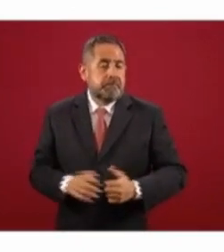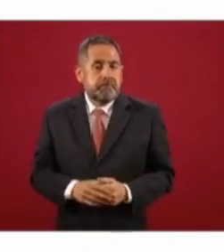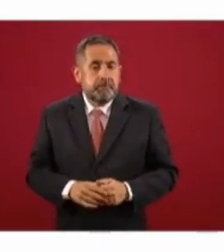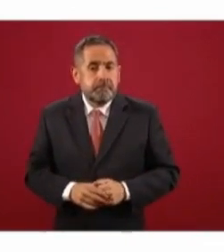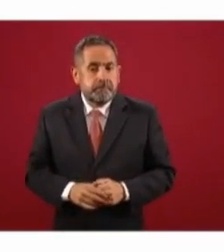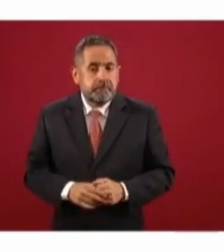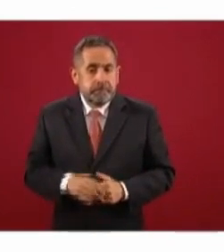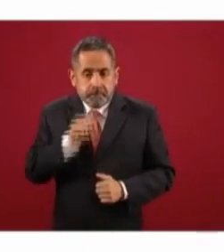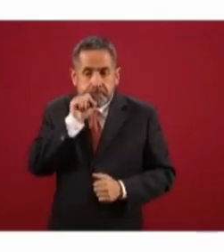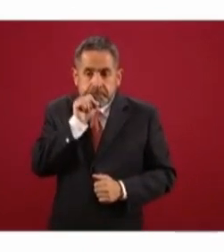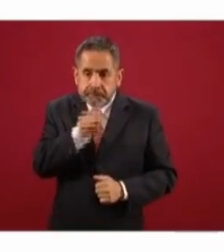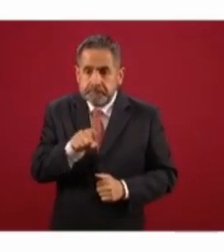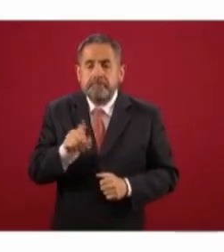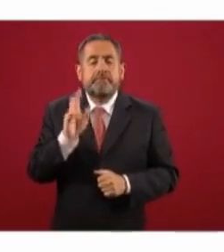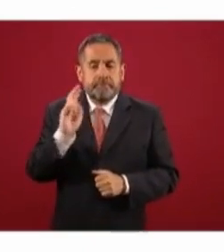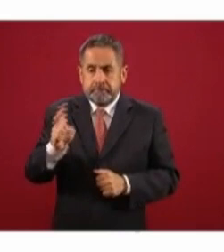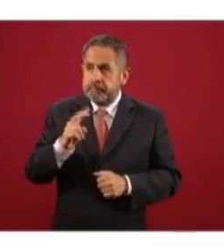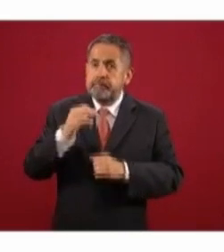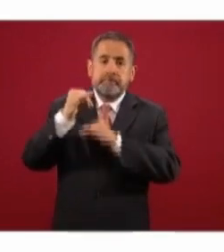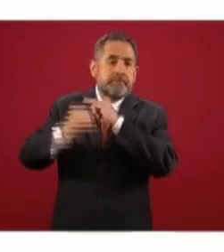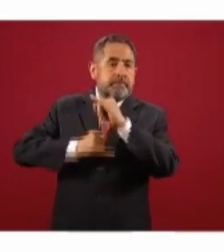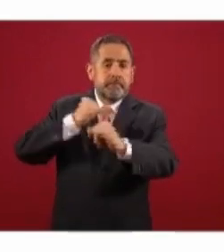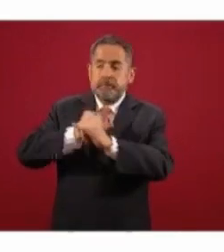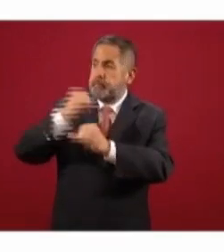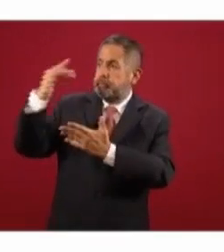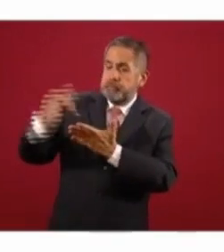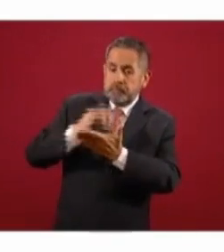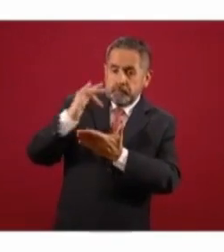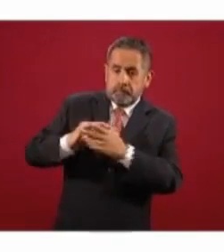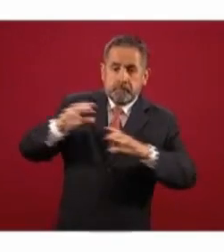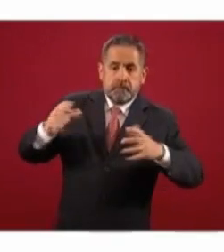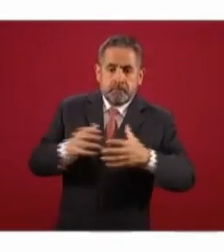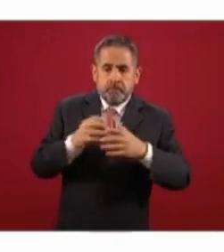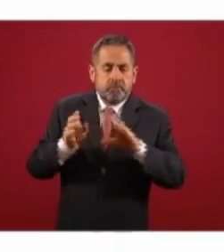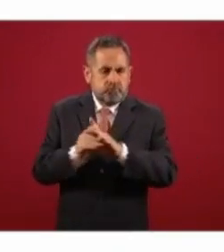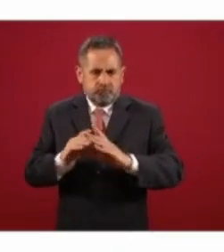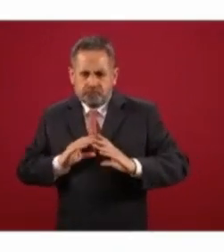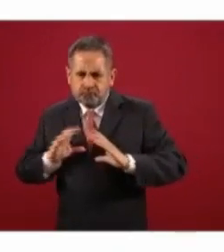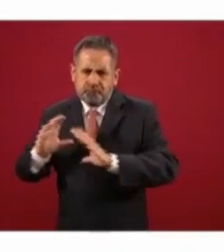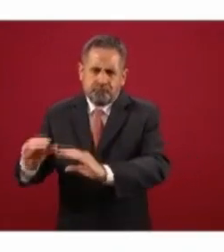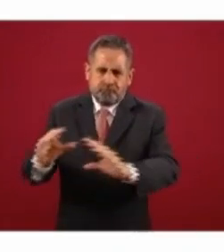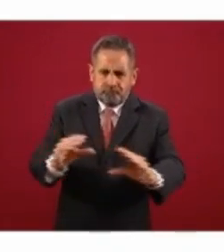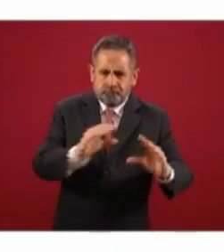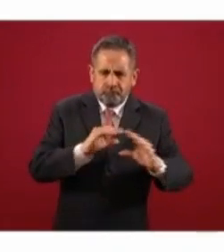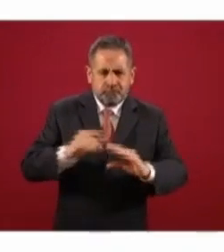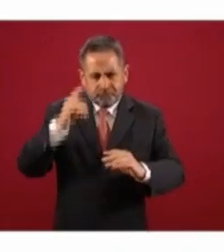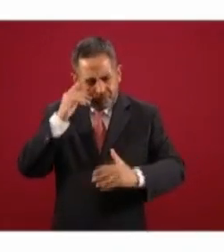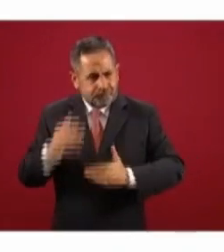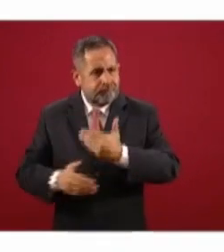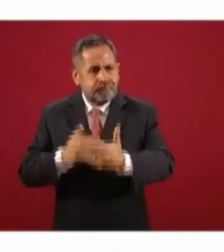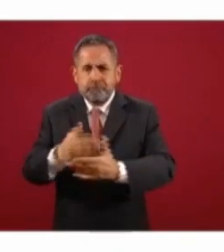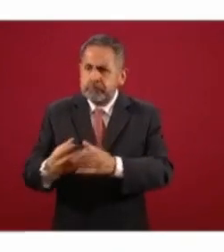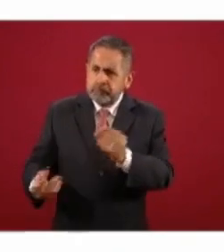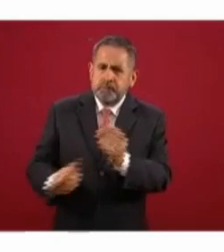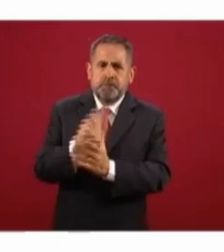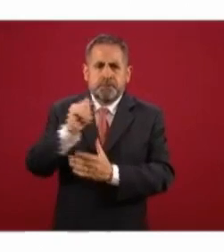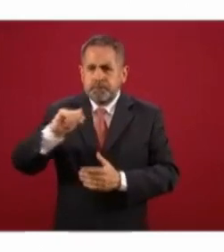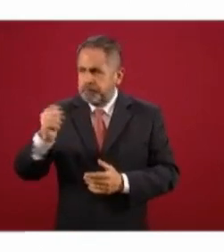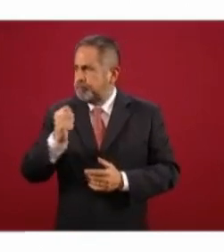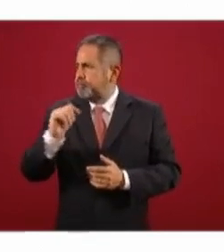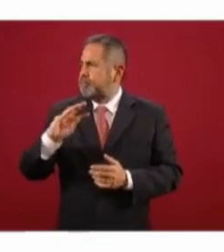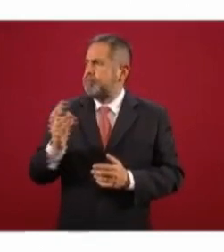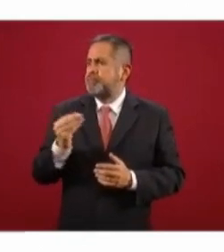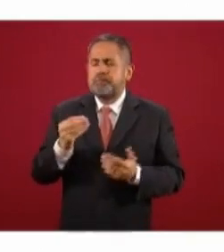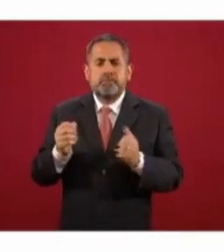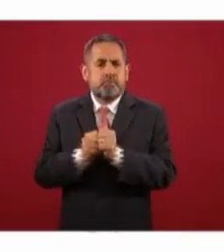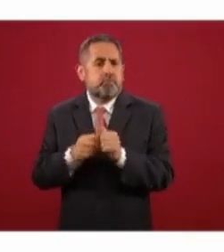también coordinando apoyo internacional en materia de capacitación y de desarrollo de tecnologías